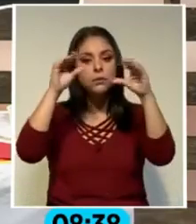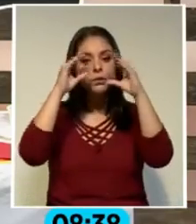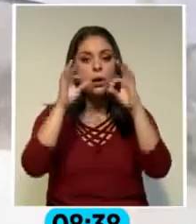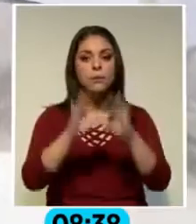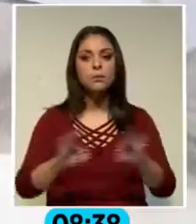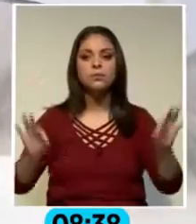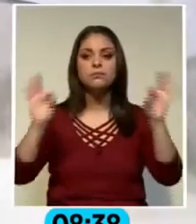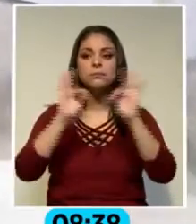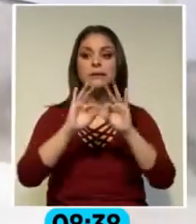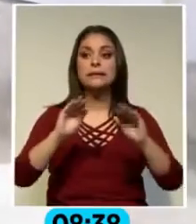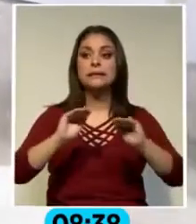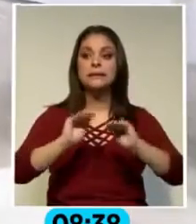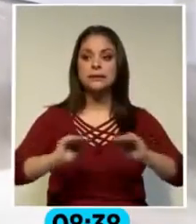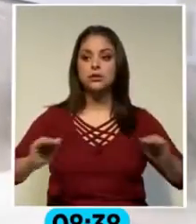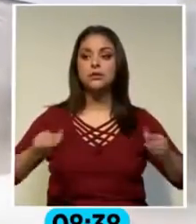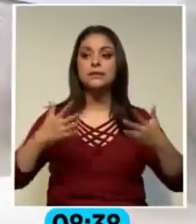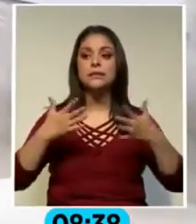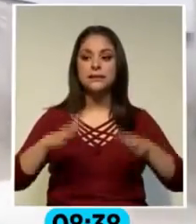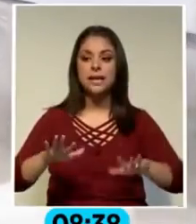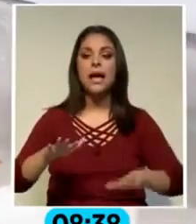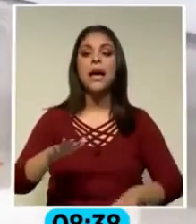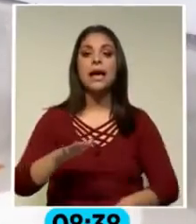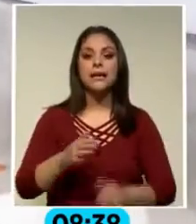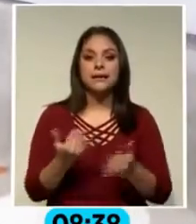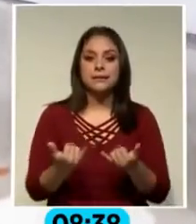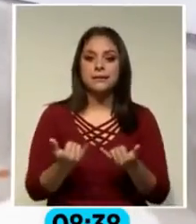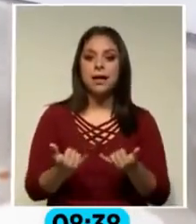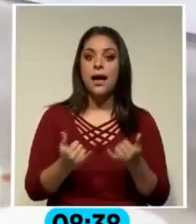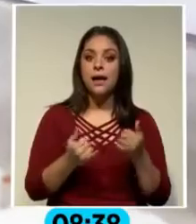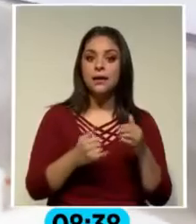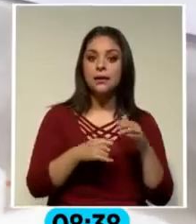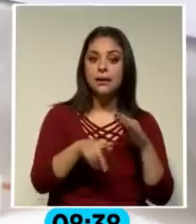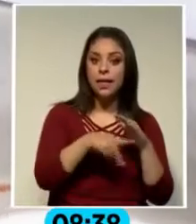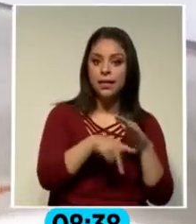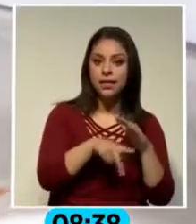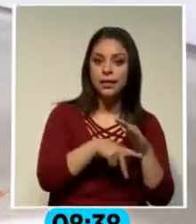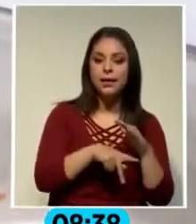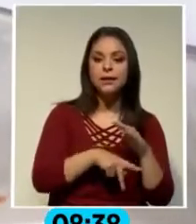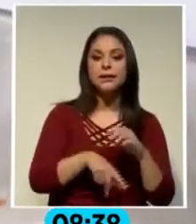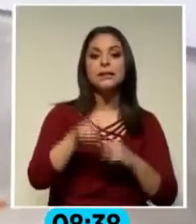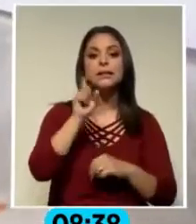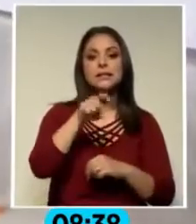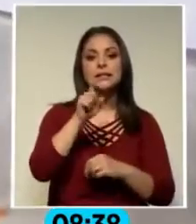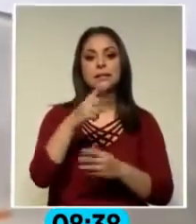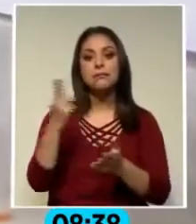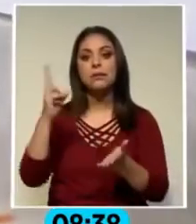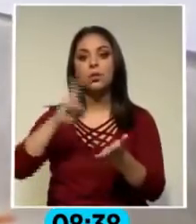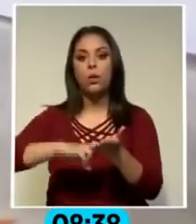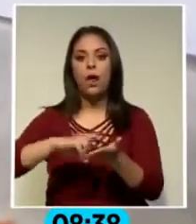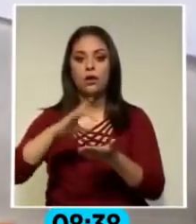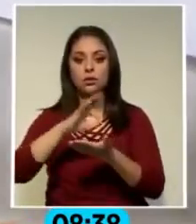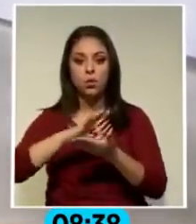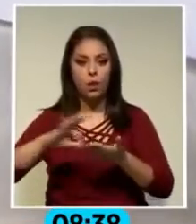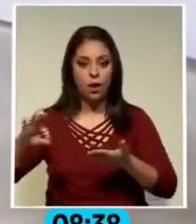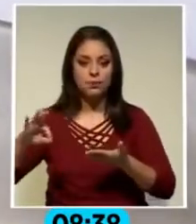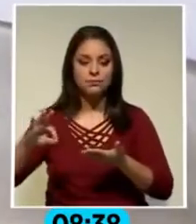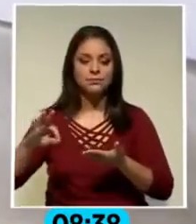niños y las niñas que ya están en edad preescolar y que necesitan acercarse a su escuela, ¿verdad? Uy, sí, muy importante.